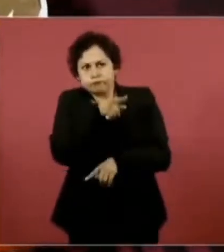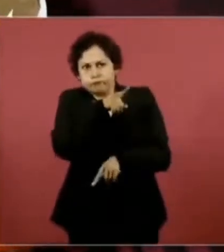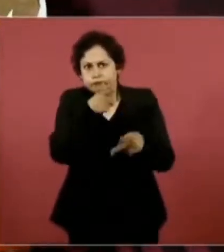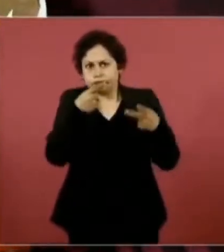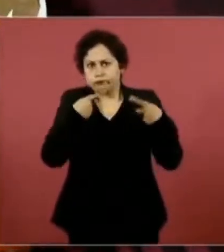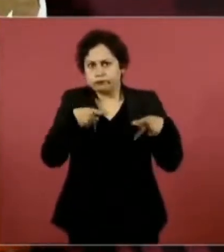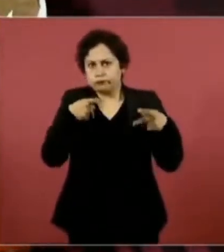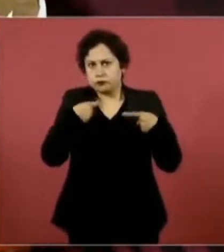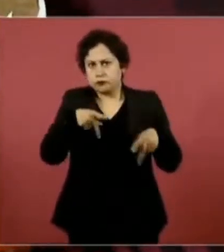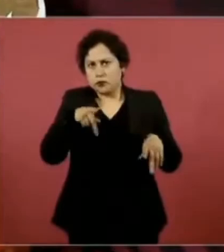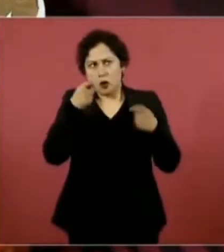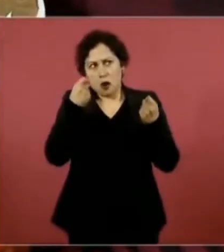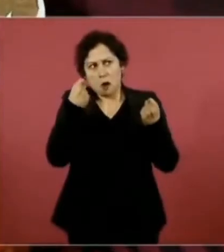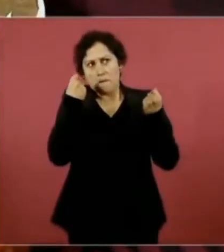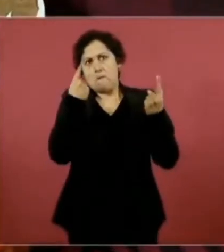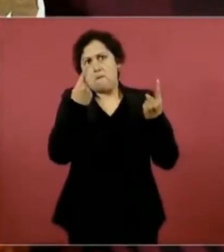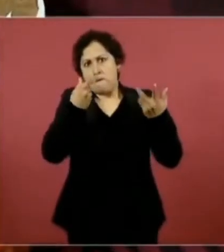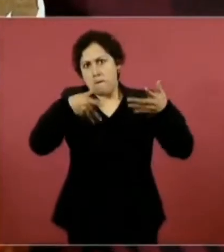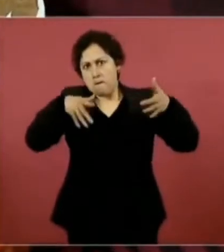destacado,